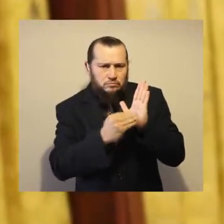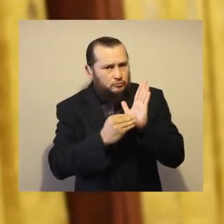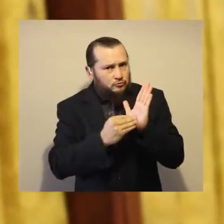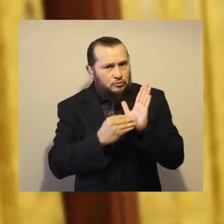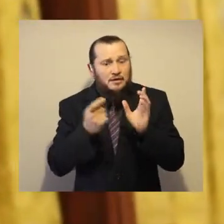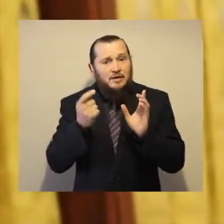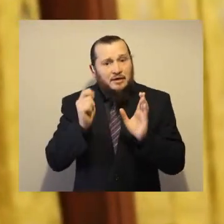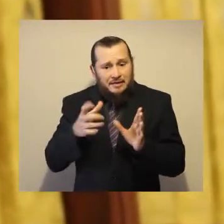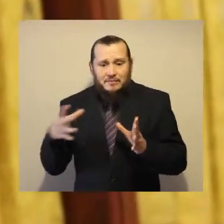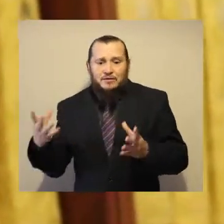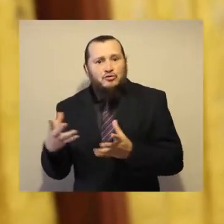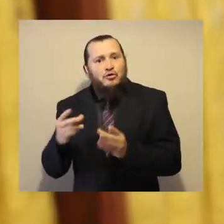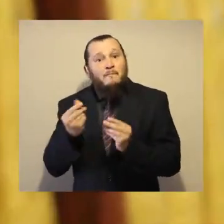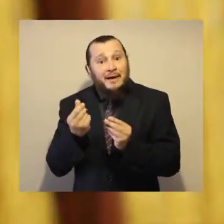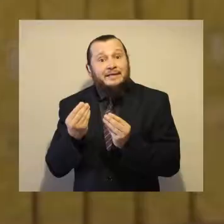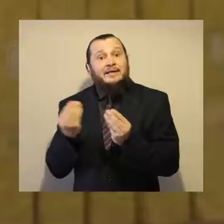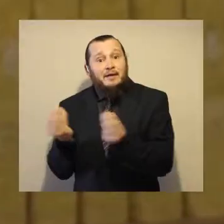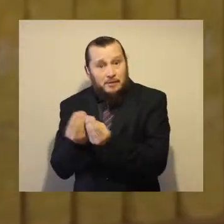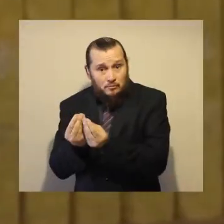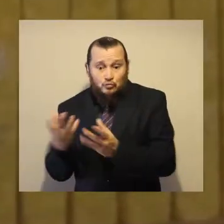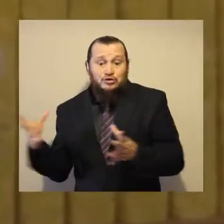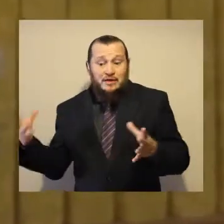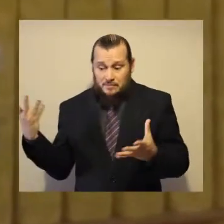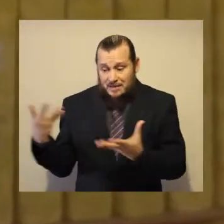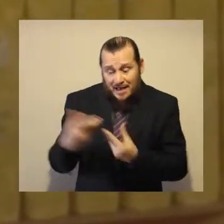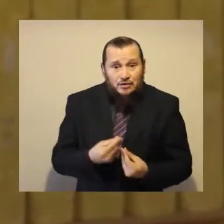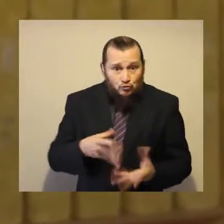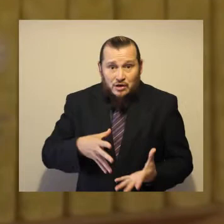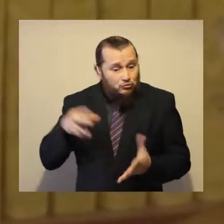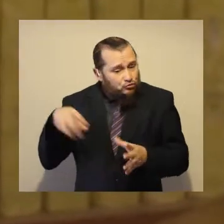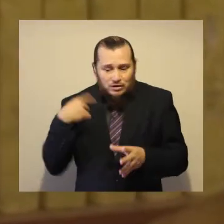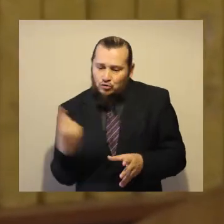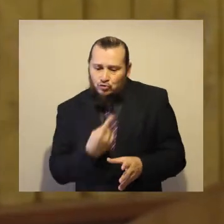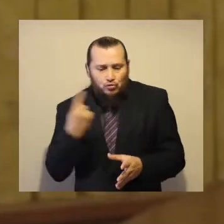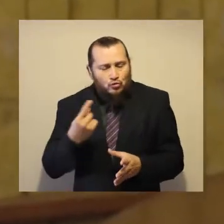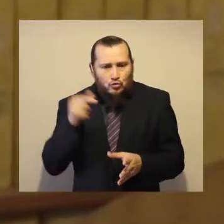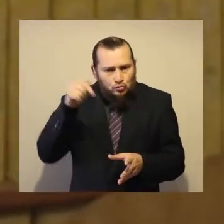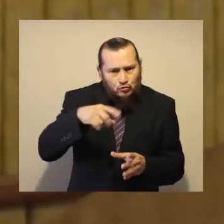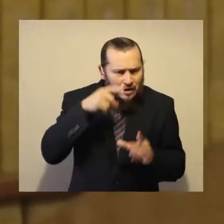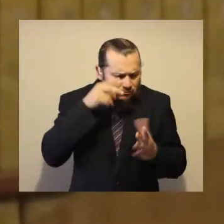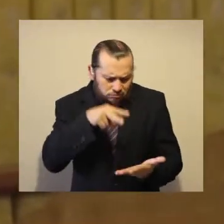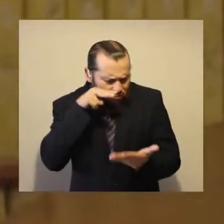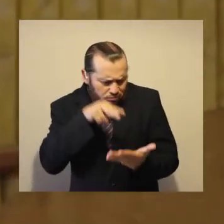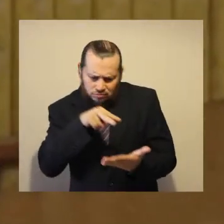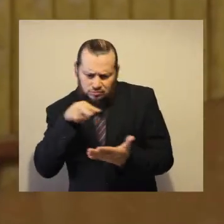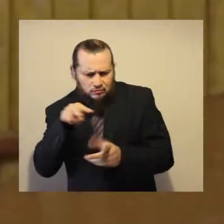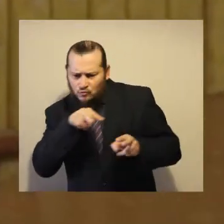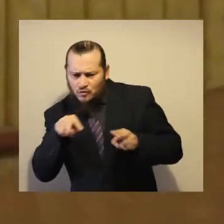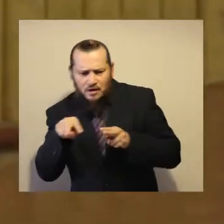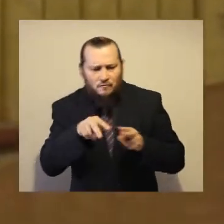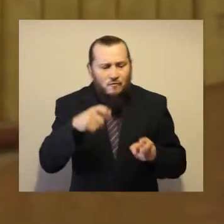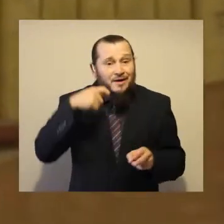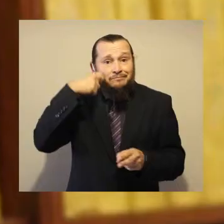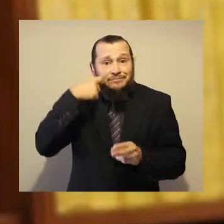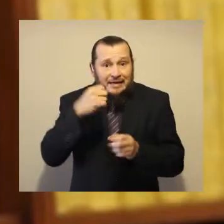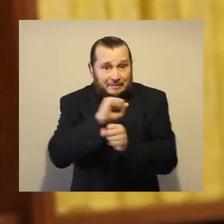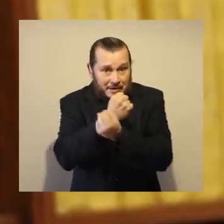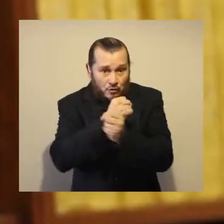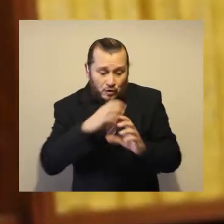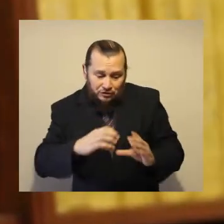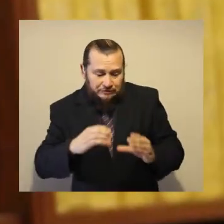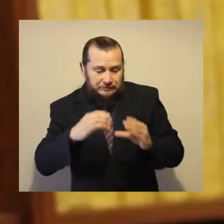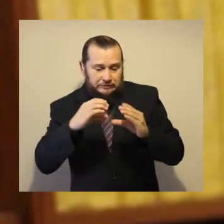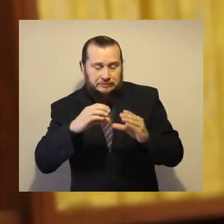proyectos de mucho dinero nos permitió hacer un estudio paleontológico en profundidad de toda la fauna que